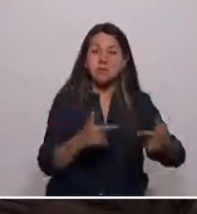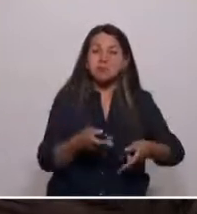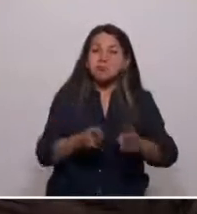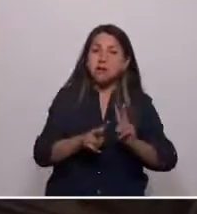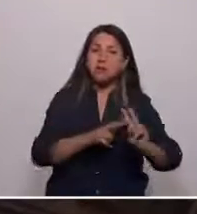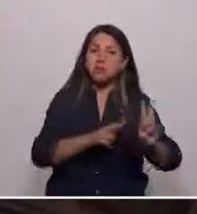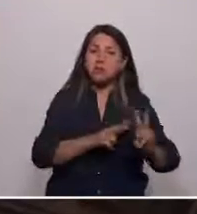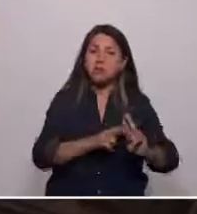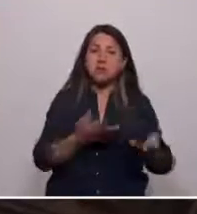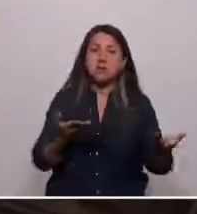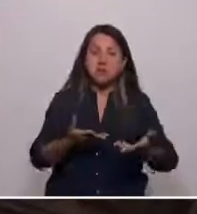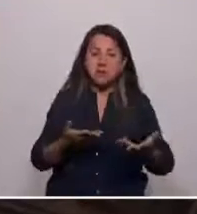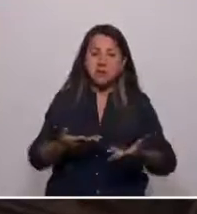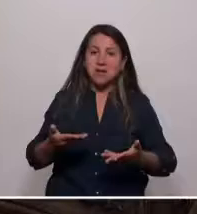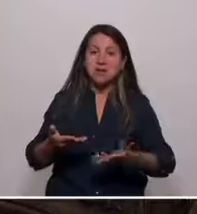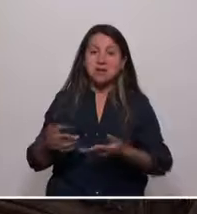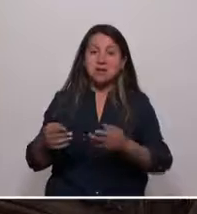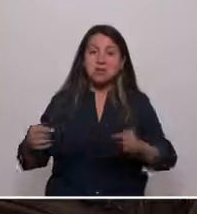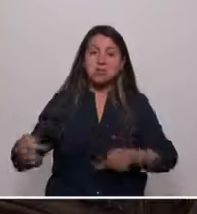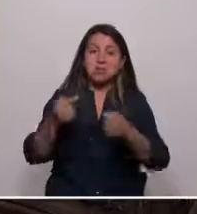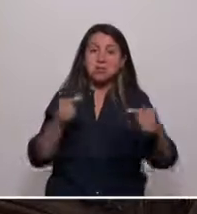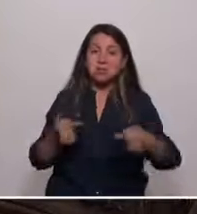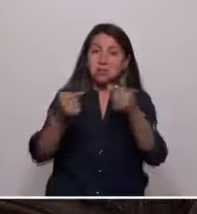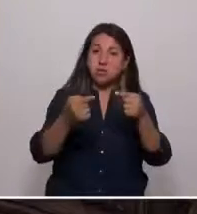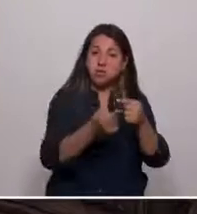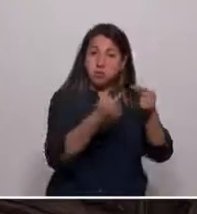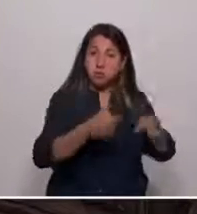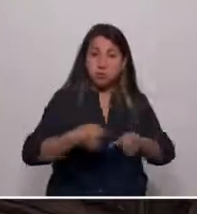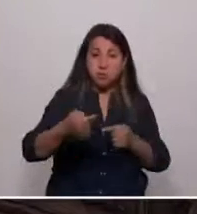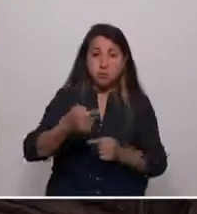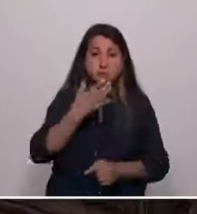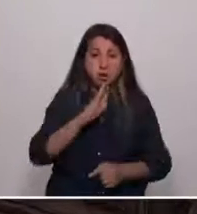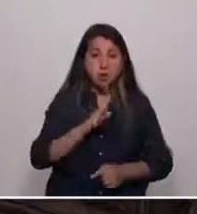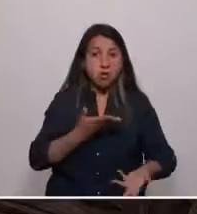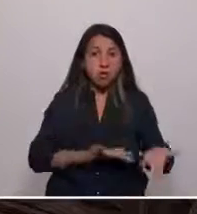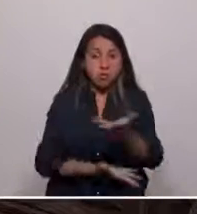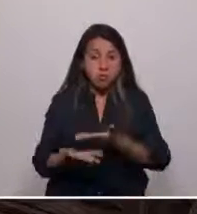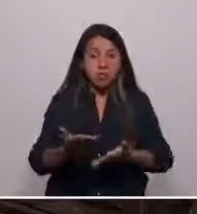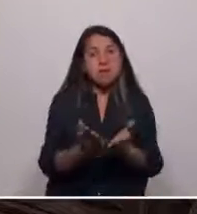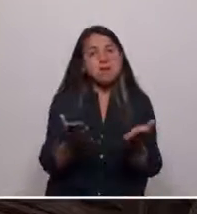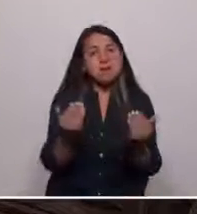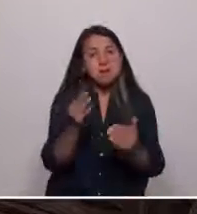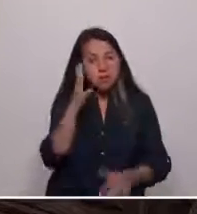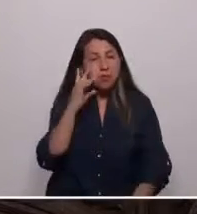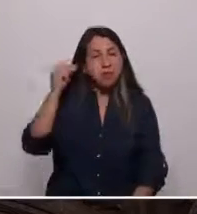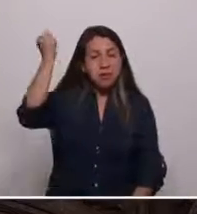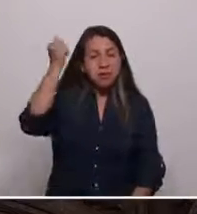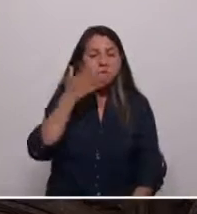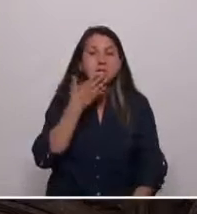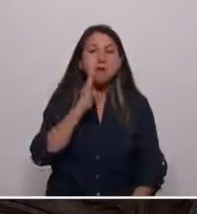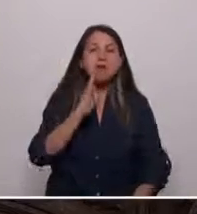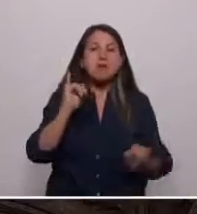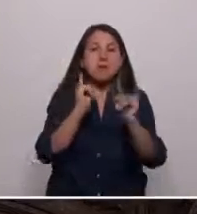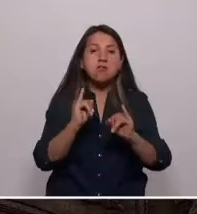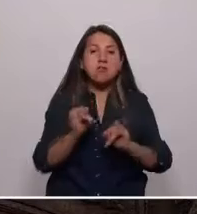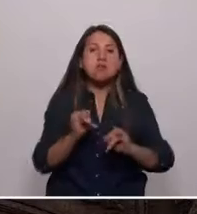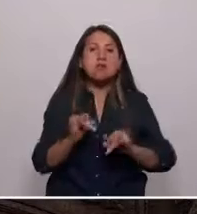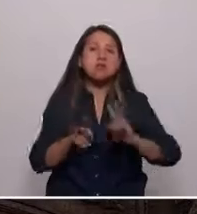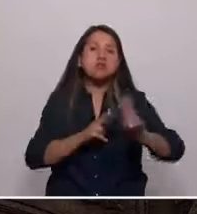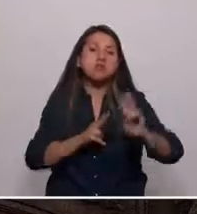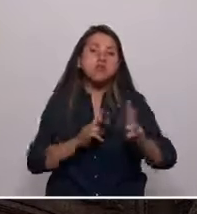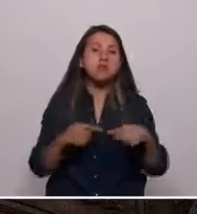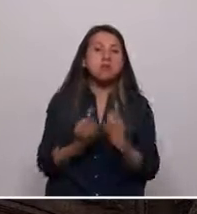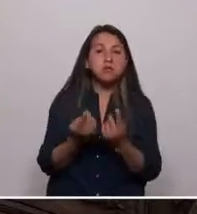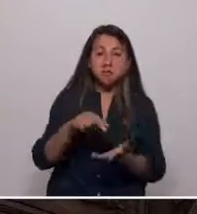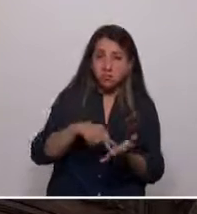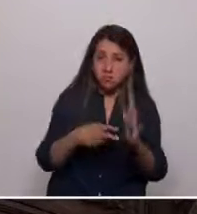nuestras legítimas diferencias de la mejor manera posible. Necesitamos crear mejores maneras de resolver nuestros